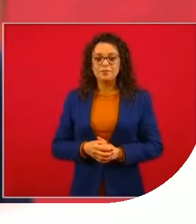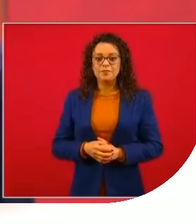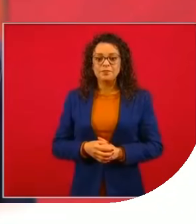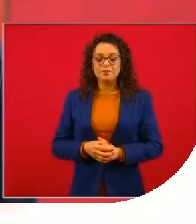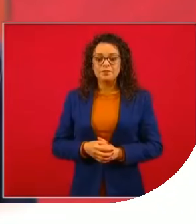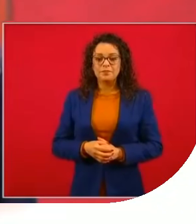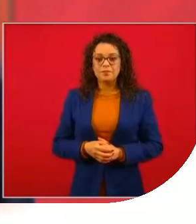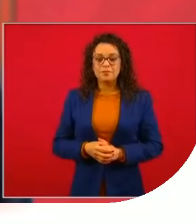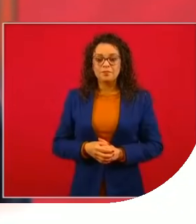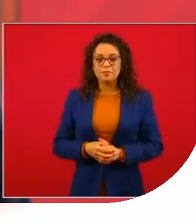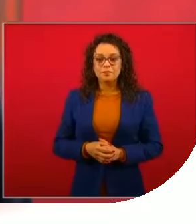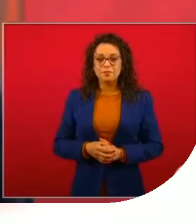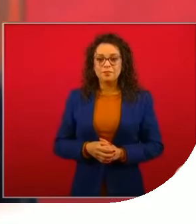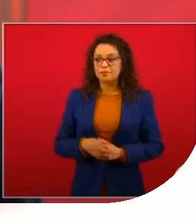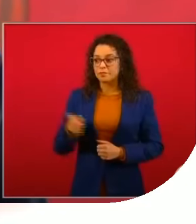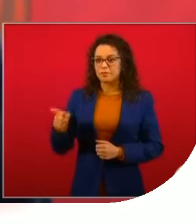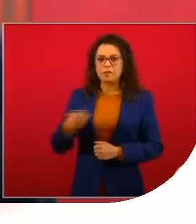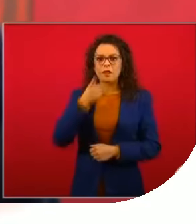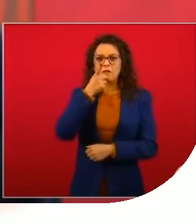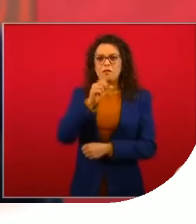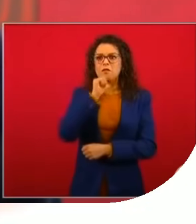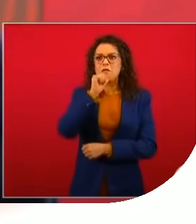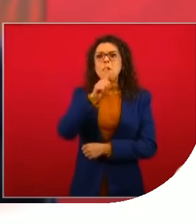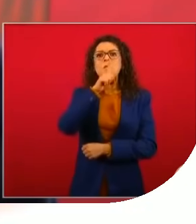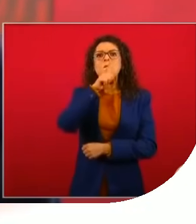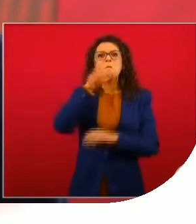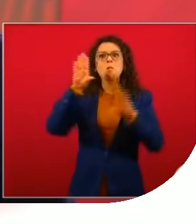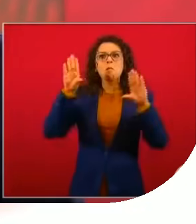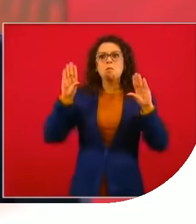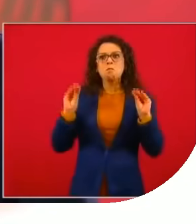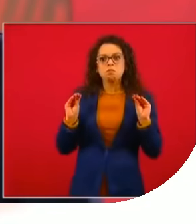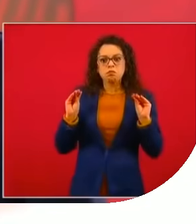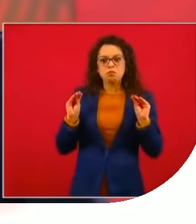manifestara como una oposición, como lo están haciendo,